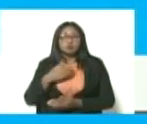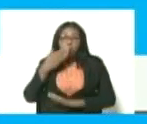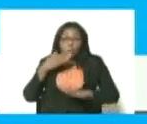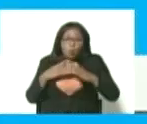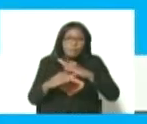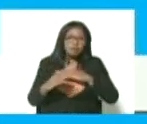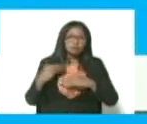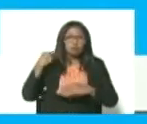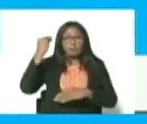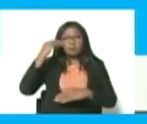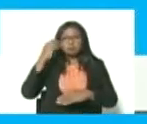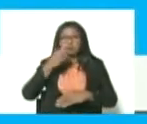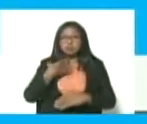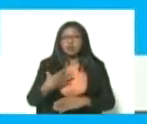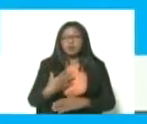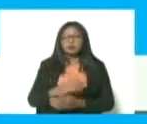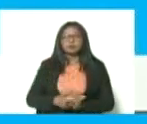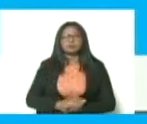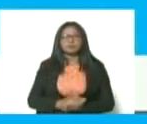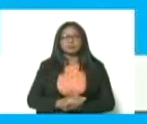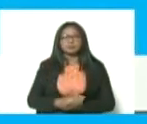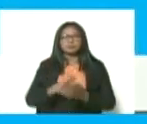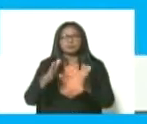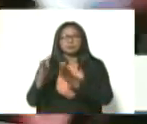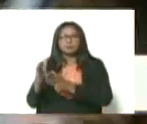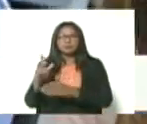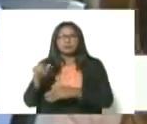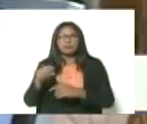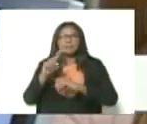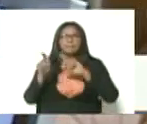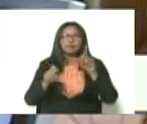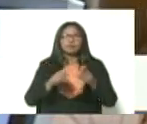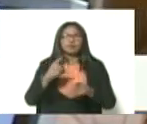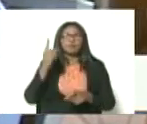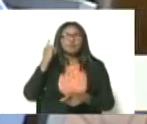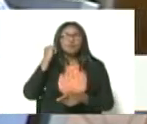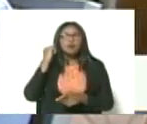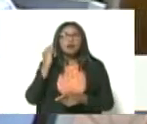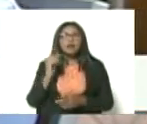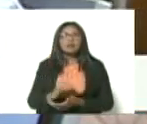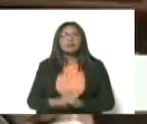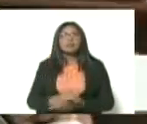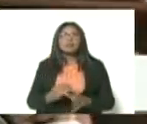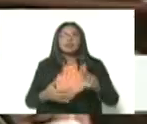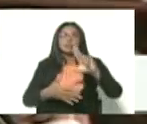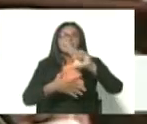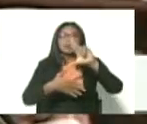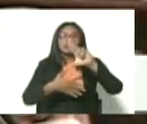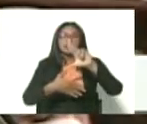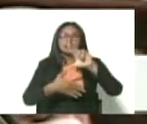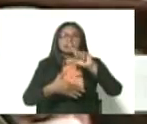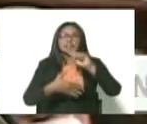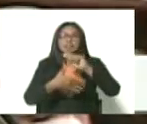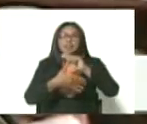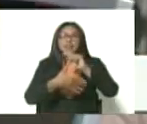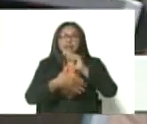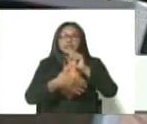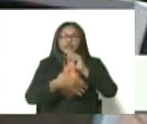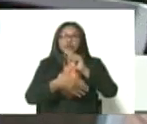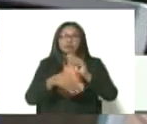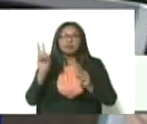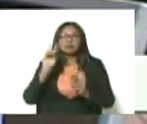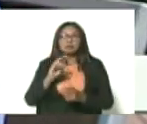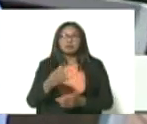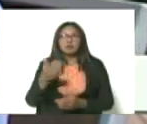aquí. La siguiente pregunta la realiza Madeleine García por Telesur Venezuela. Hola, ¿cómo